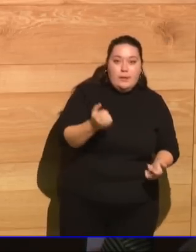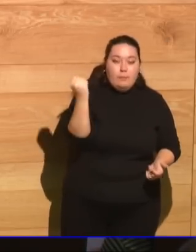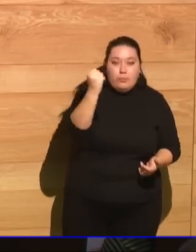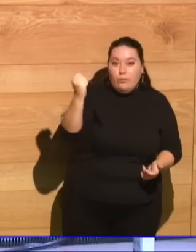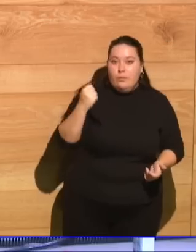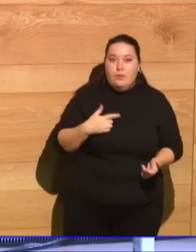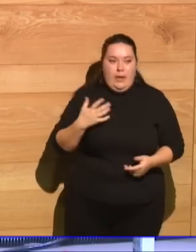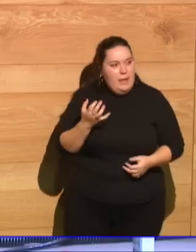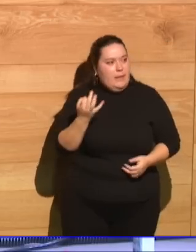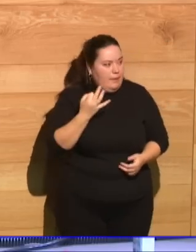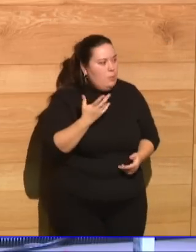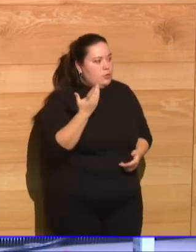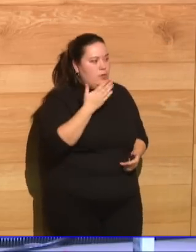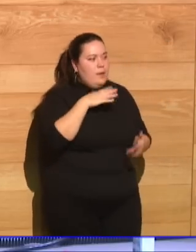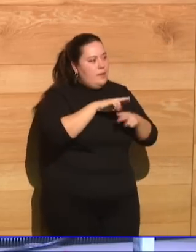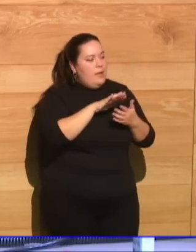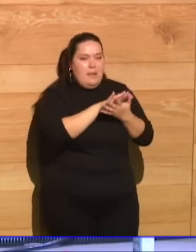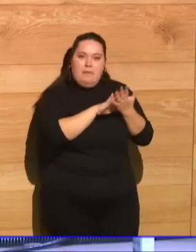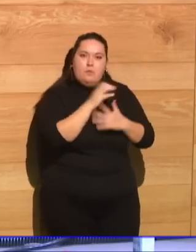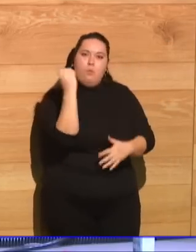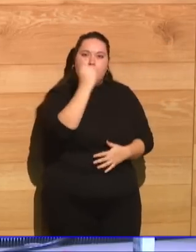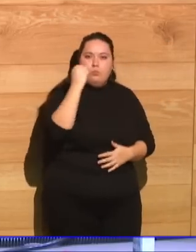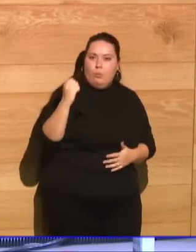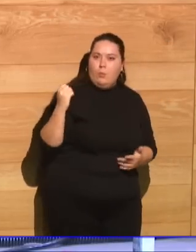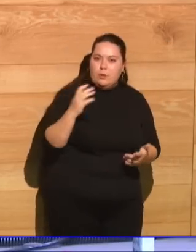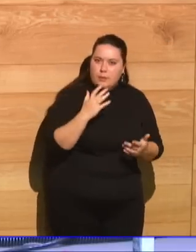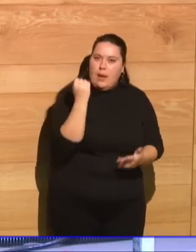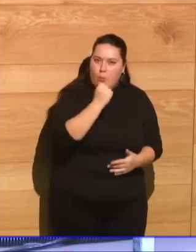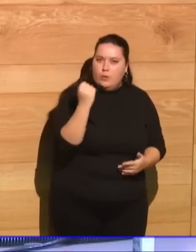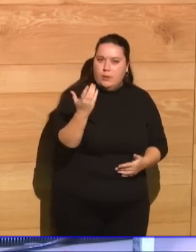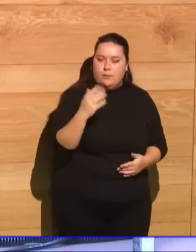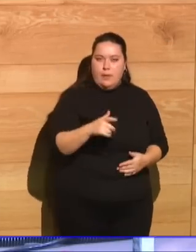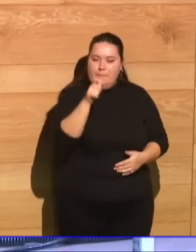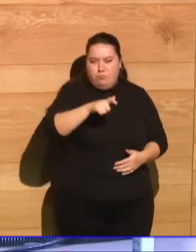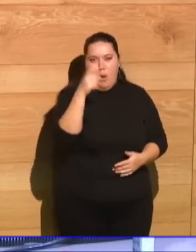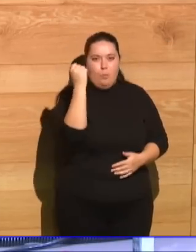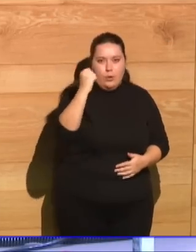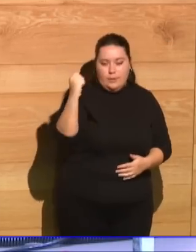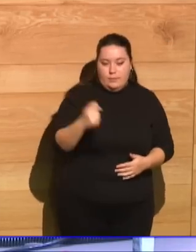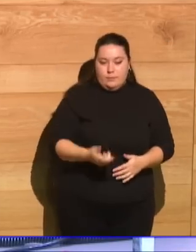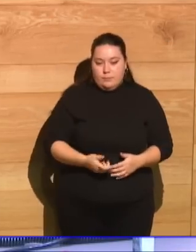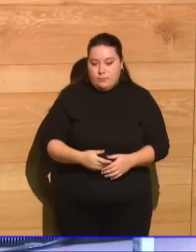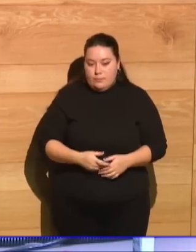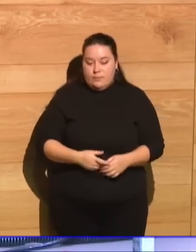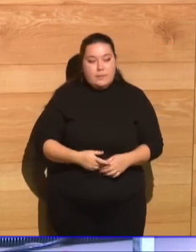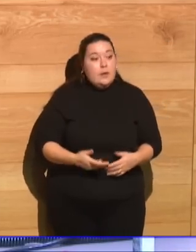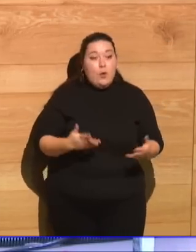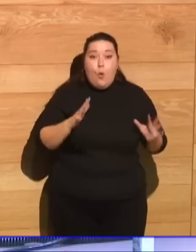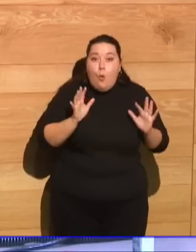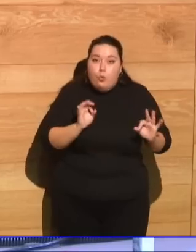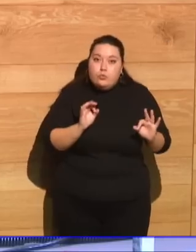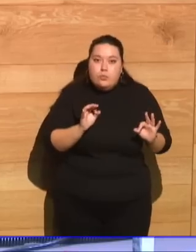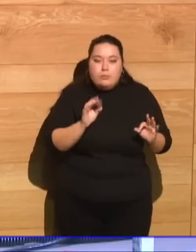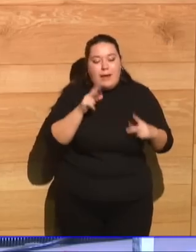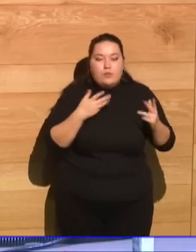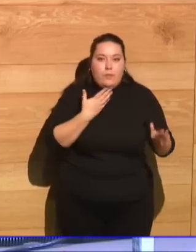un Todopoderosos de la Muerte. Que Y no eso lo sí, hemos pensado. Lo antes posible. ¿Ves? Vale, y entonces, justo después vamos al restaurante y es